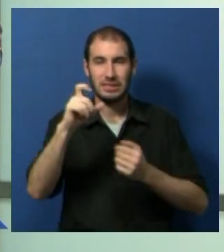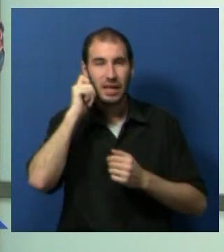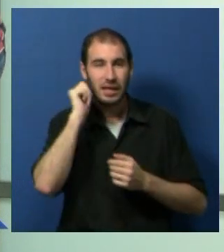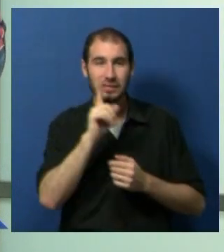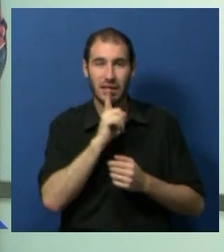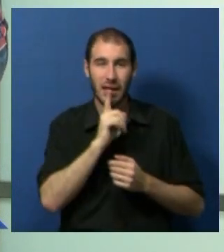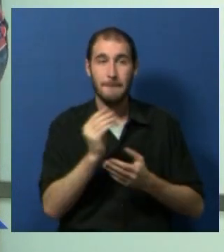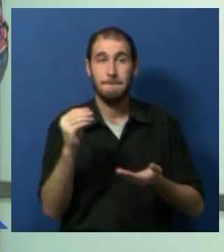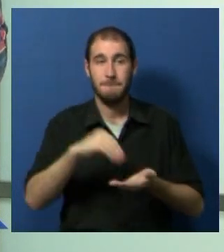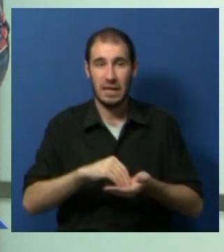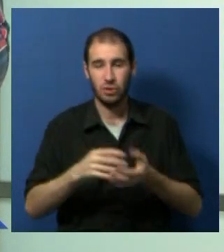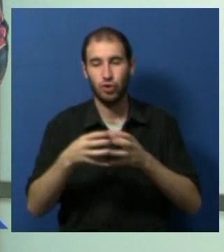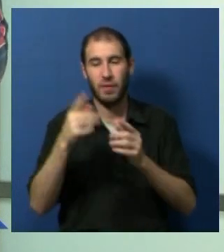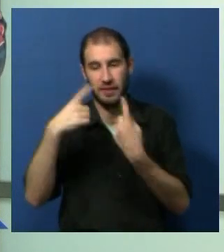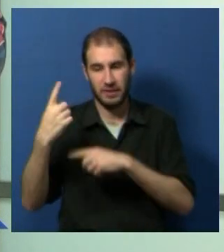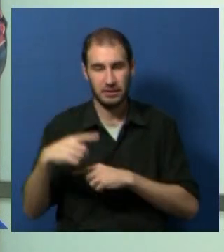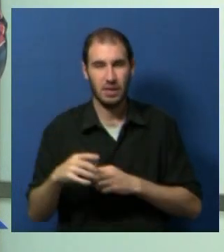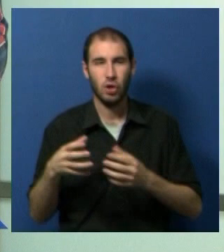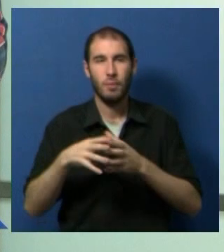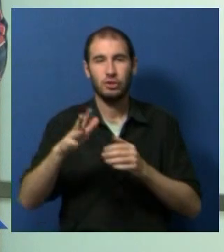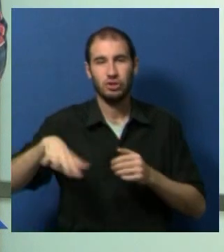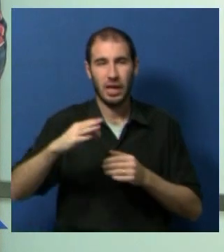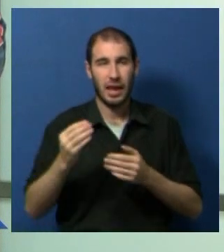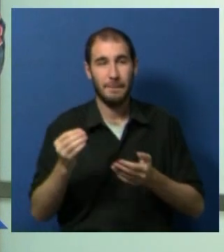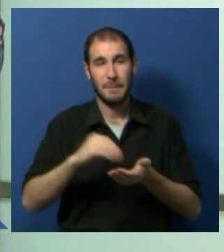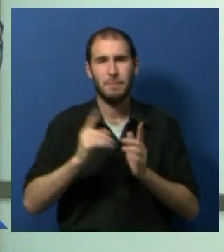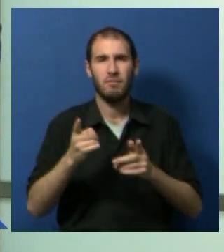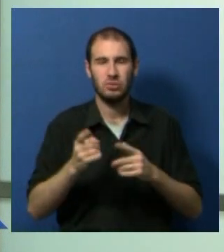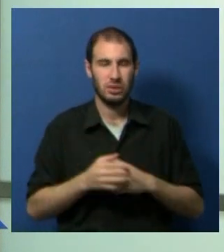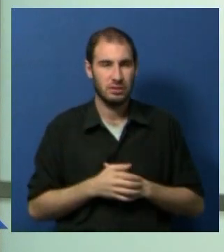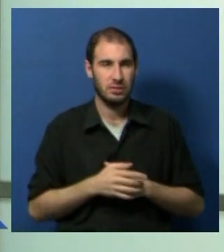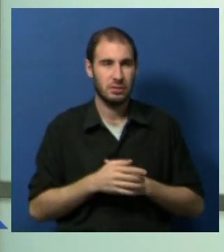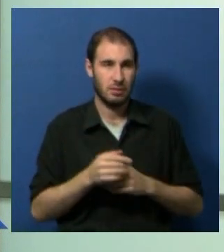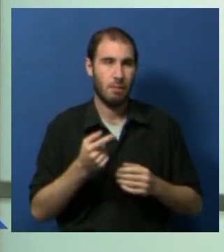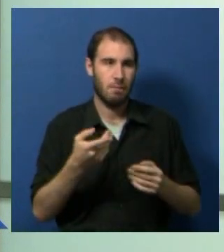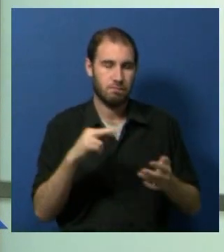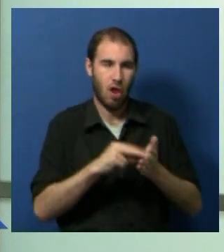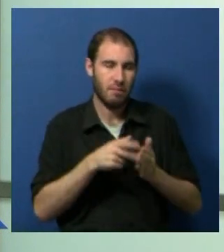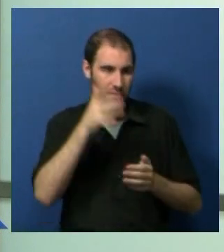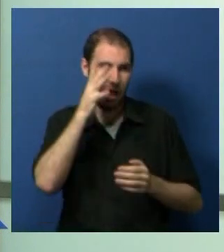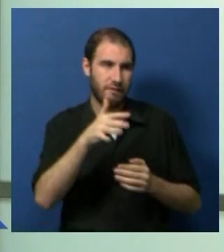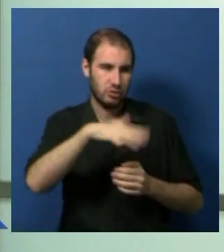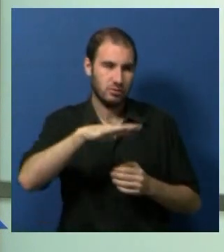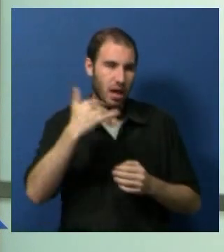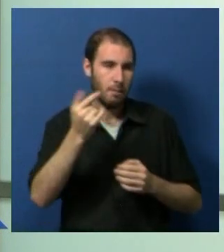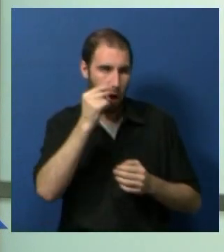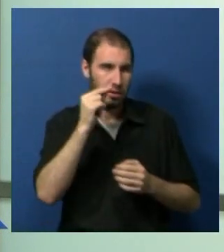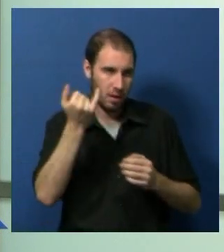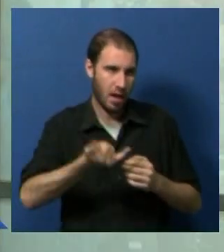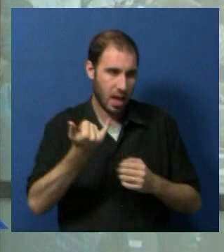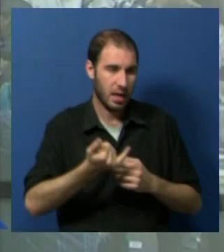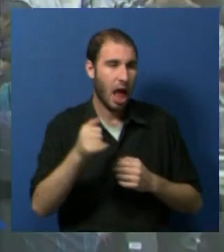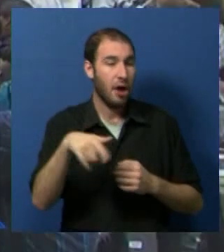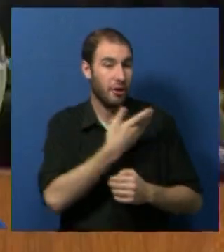CGT, a la que se le suman distintos sectores, organizaciones sociales y también los docentes. Tiene impacto en lo social, en lo político, obviamente.